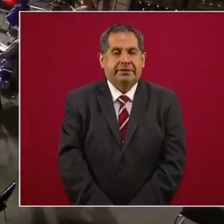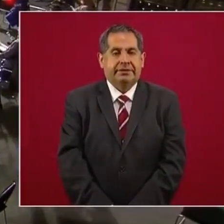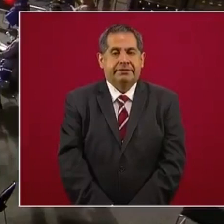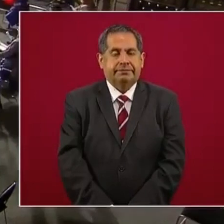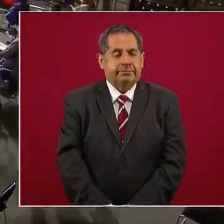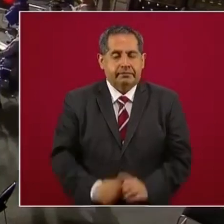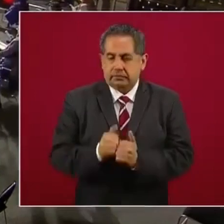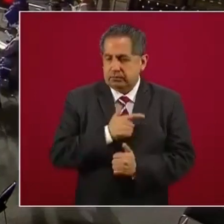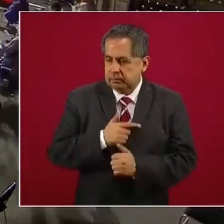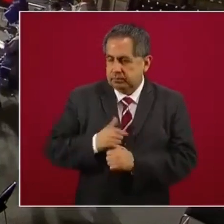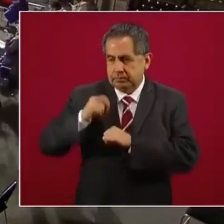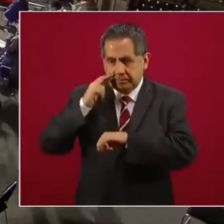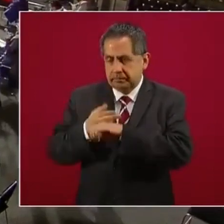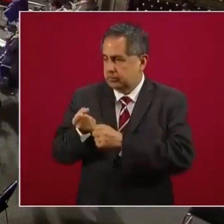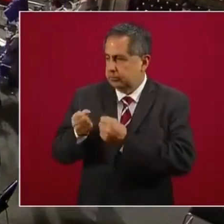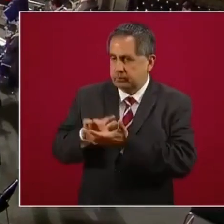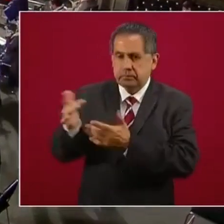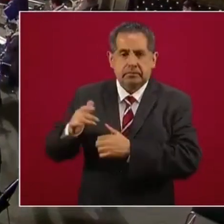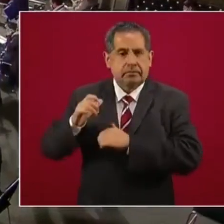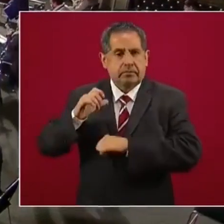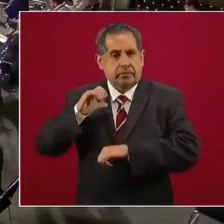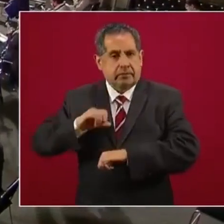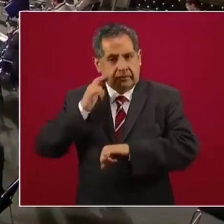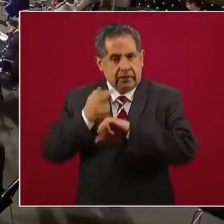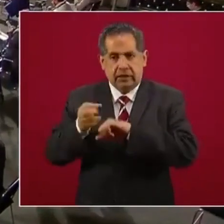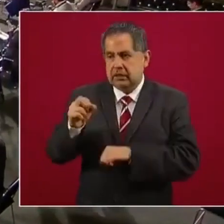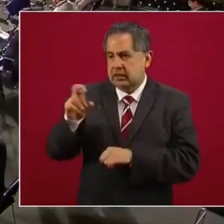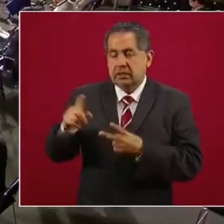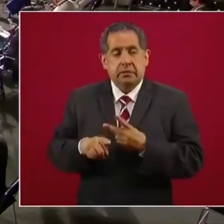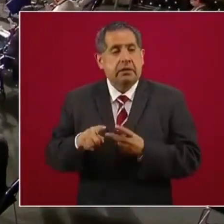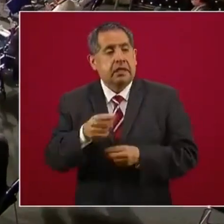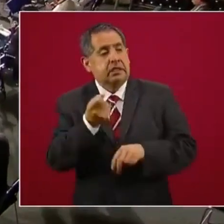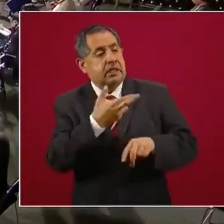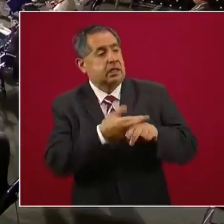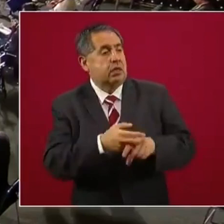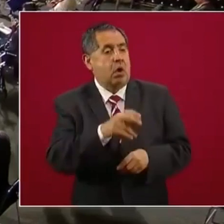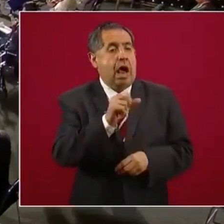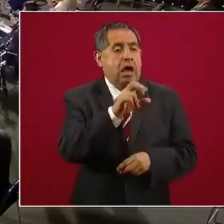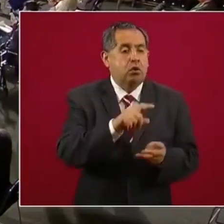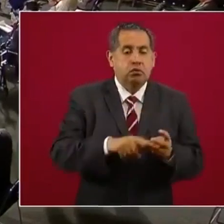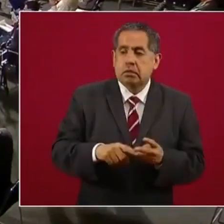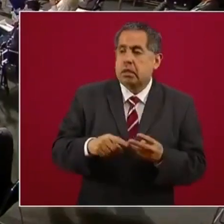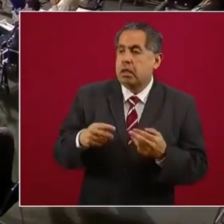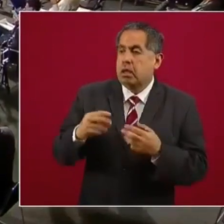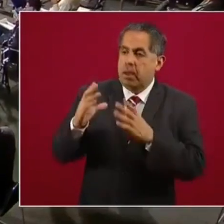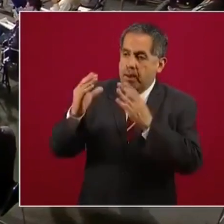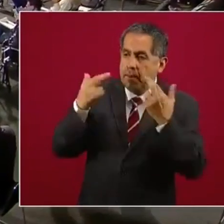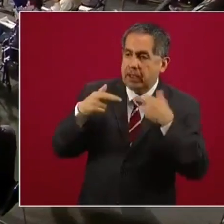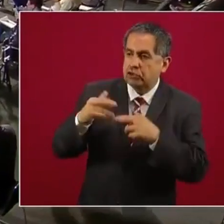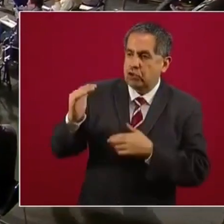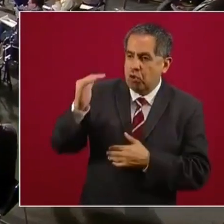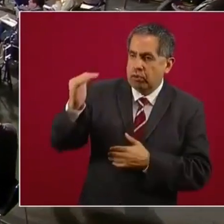Con mucho gusto, canciller. Muchas gracias, canciller, secretario, Carlos Slim, Silvia Varela, maestro Alcocer y maestro